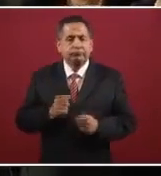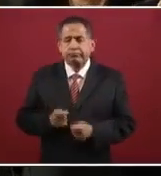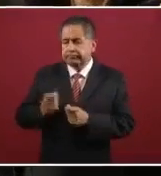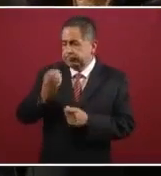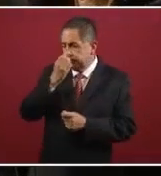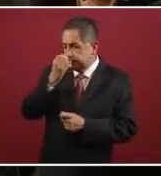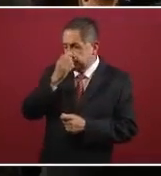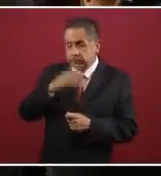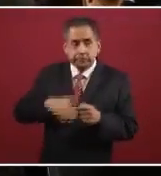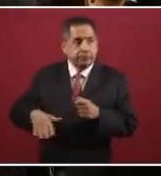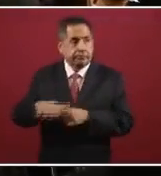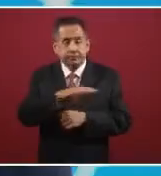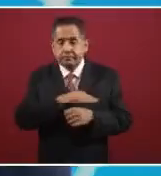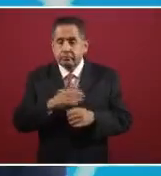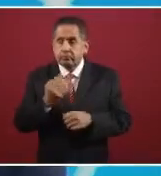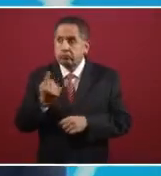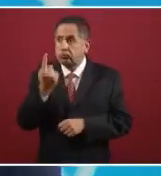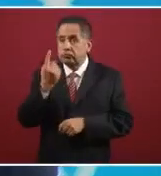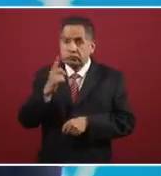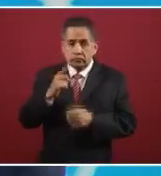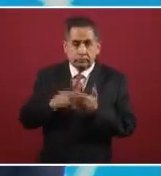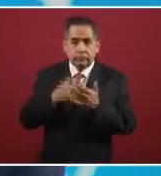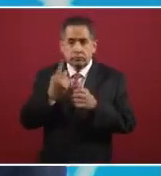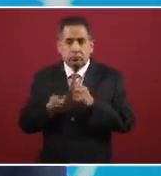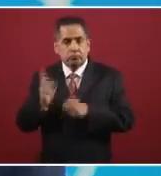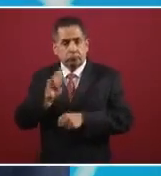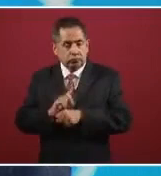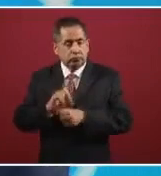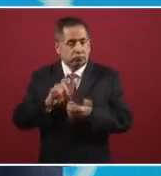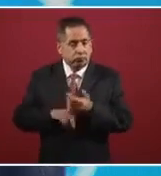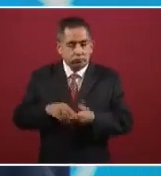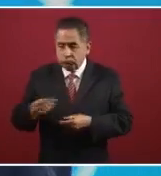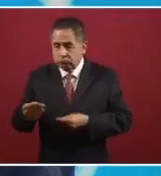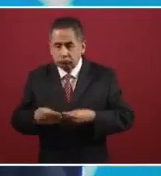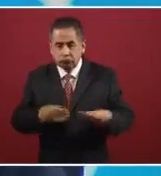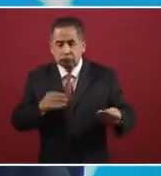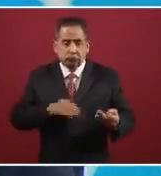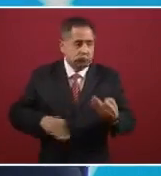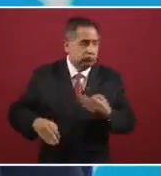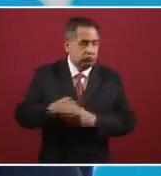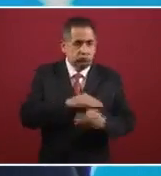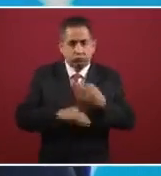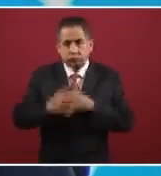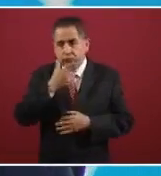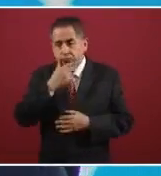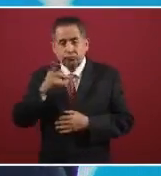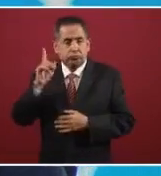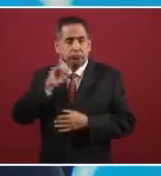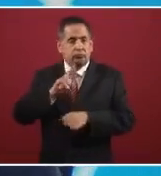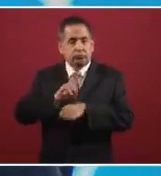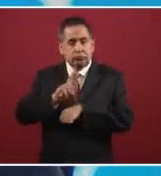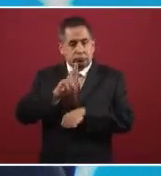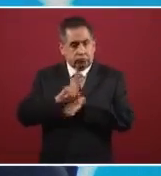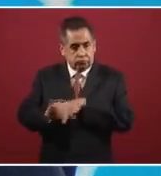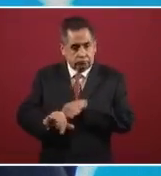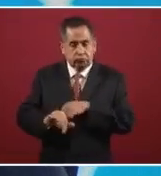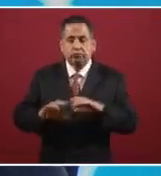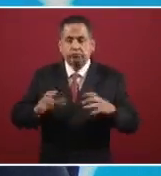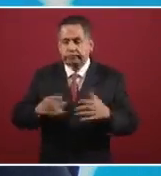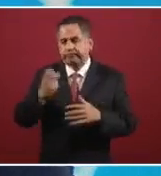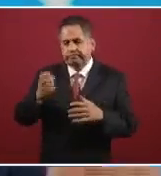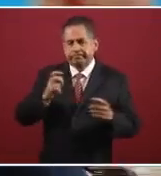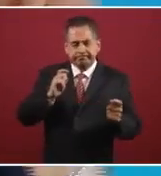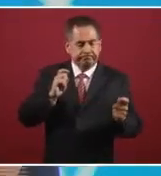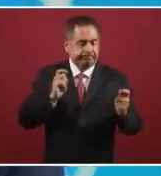una vez por día para cada uno y cada una de los uruguayos y las uruguayas, es la transformación que hicimos en este